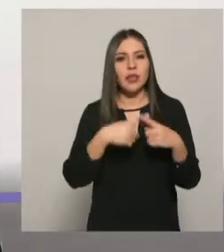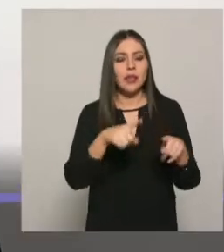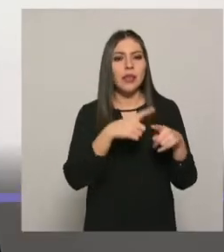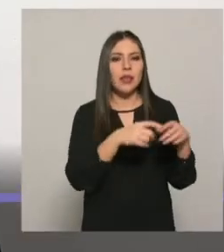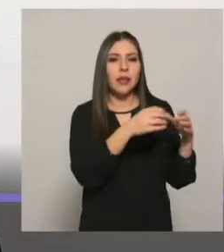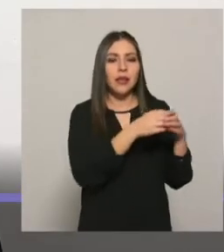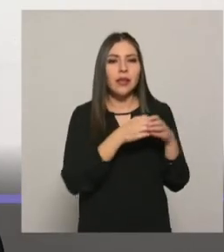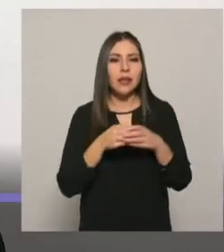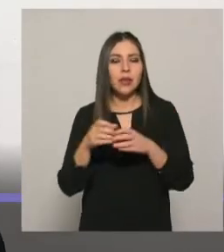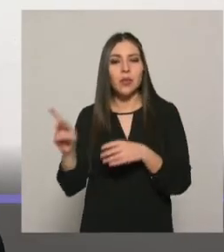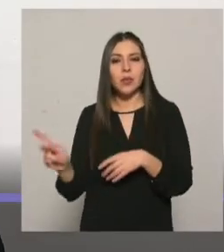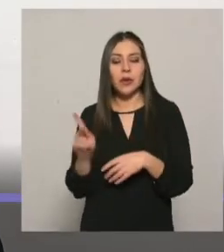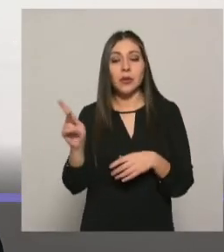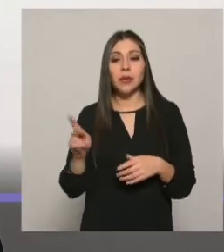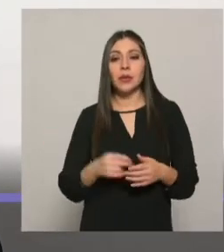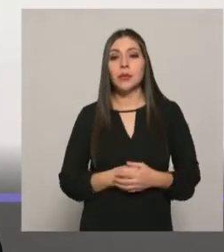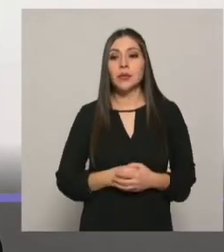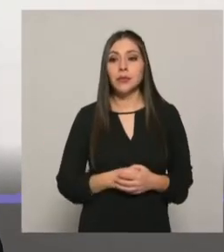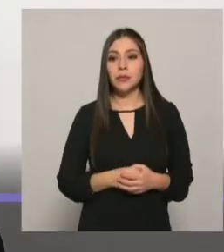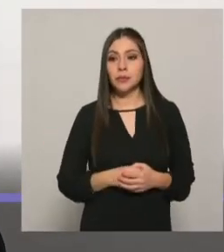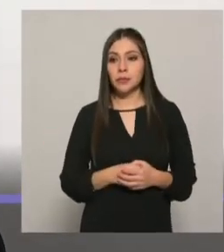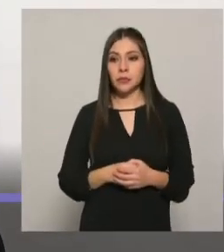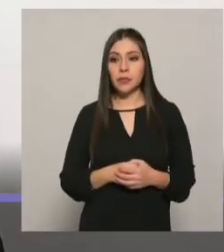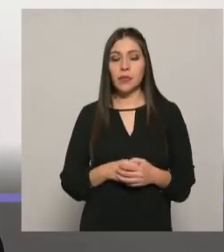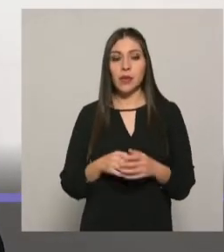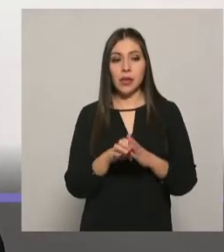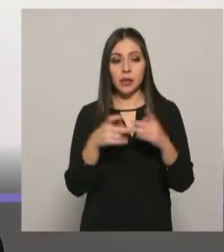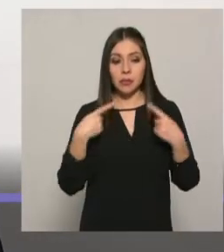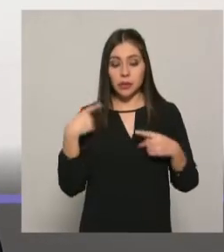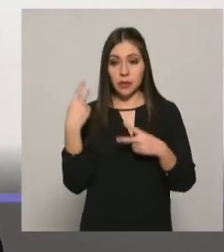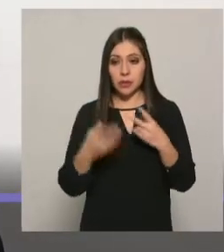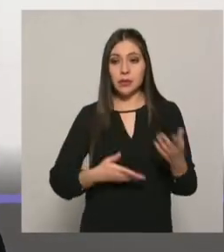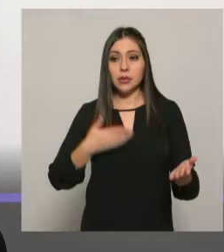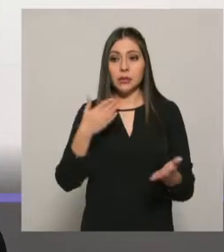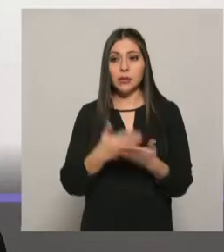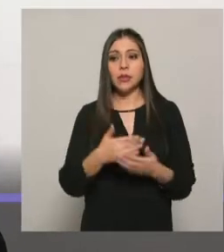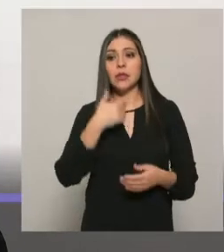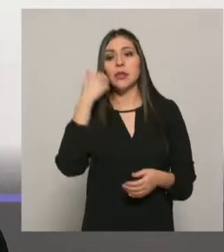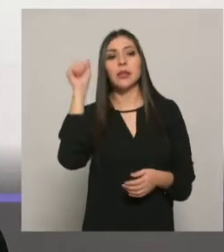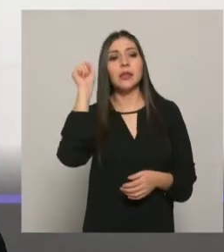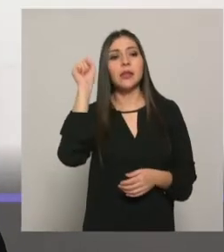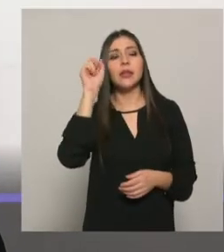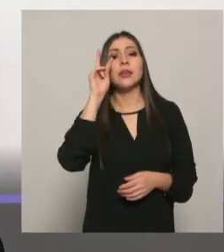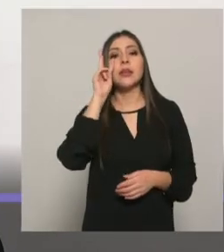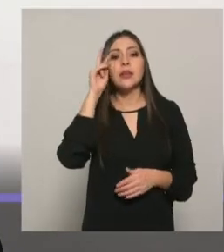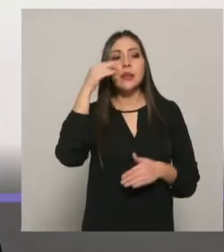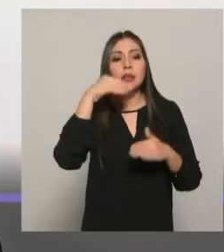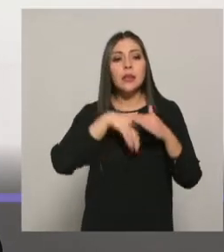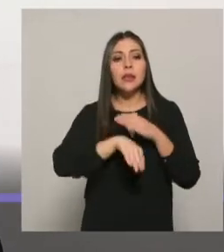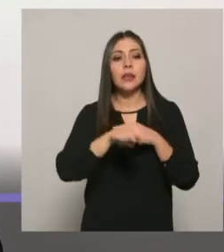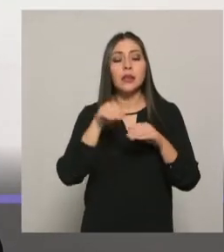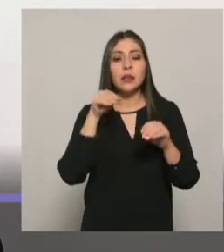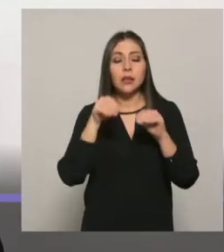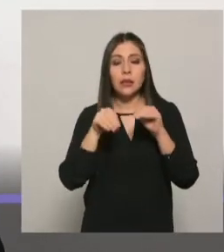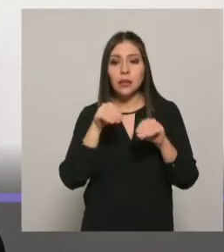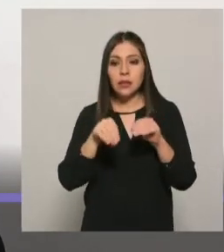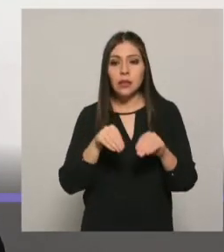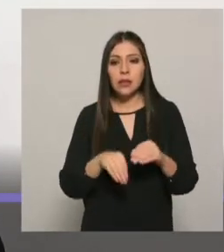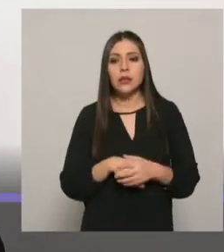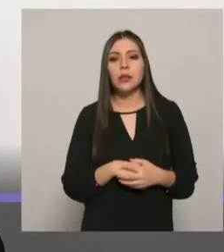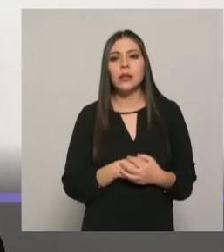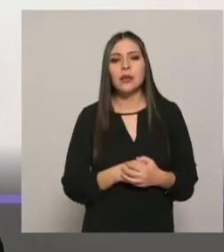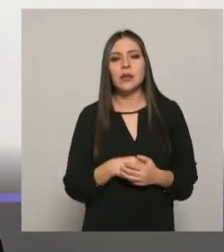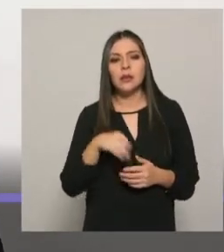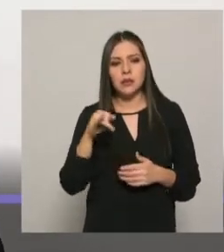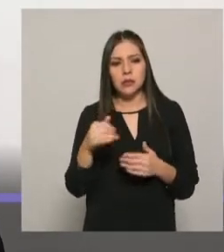prehispánico. Si el visitante va y en cualquier casa toca para observar una ofrenda, le abren